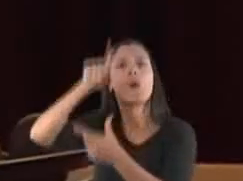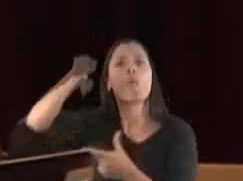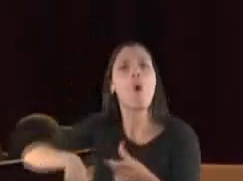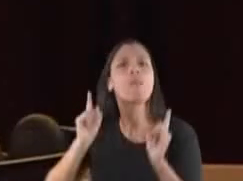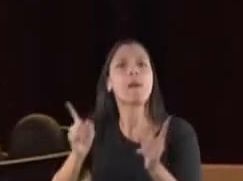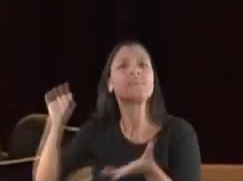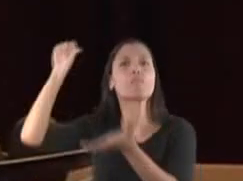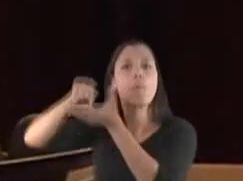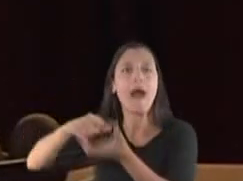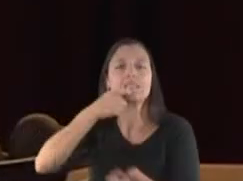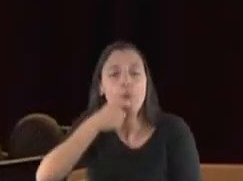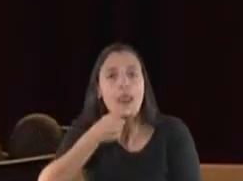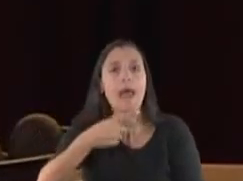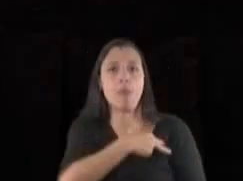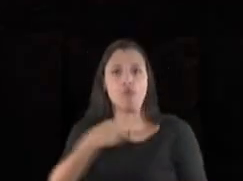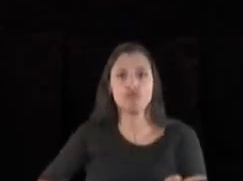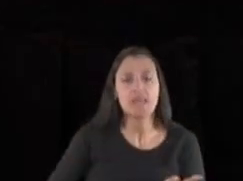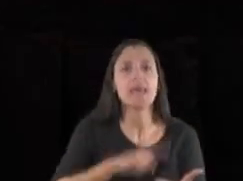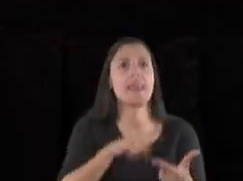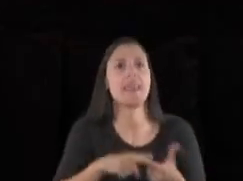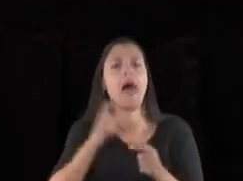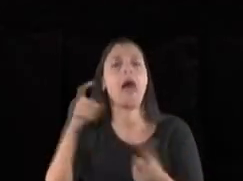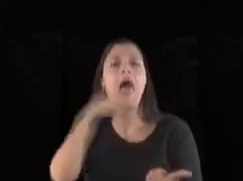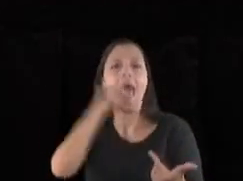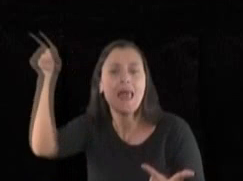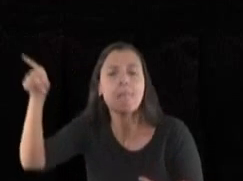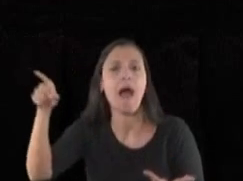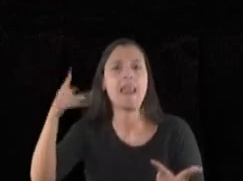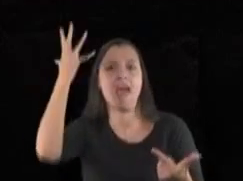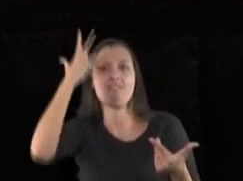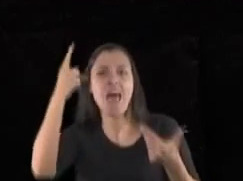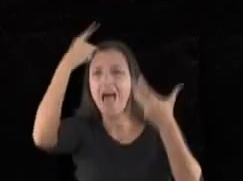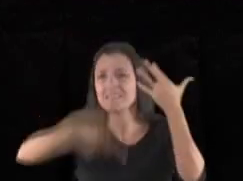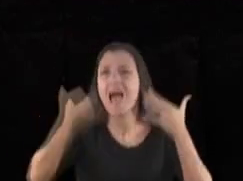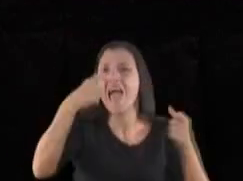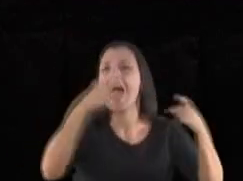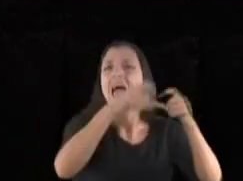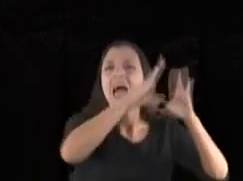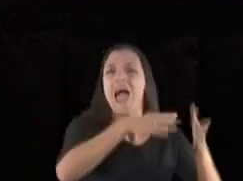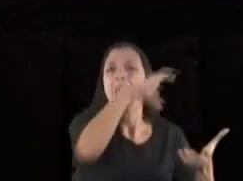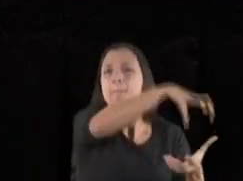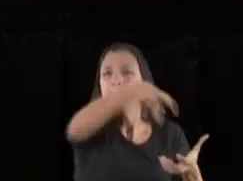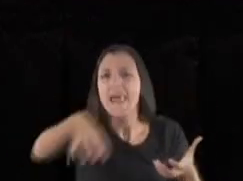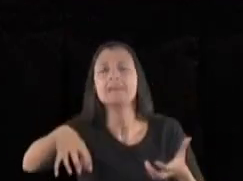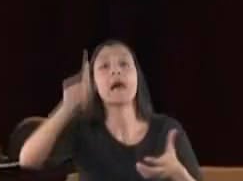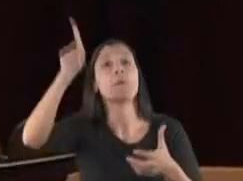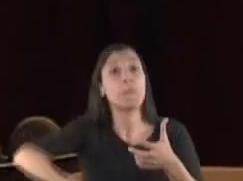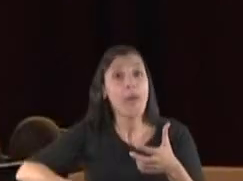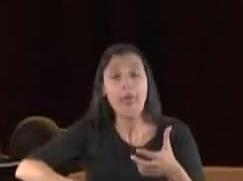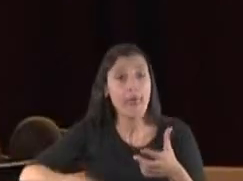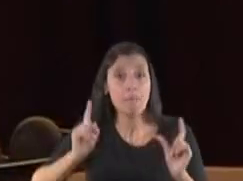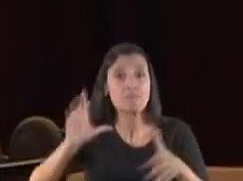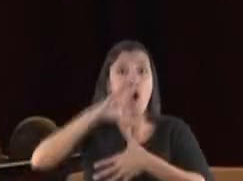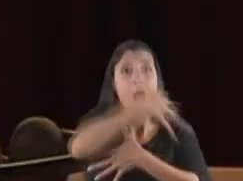hay deslocalizaciones en China, de empresas alemanas o francesas, y hay deslocalizaciones norteamericanas